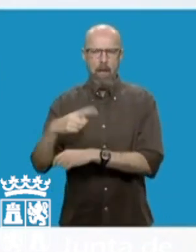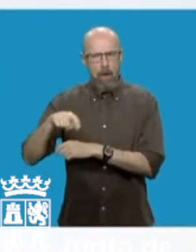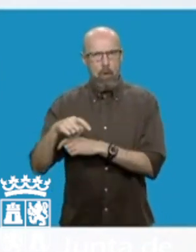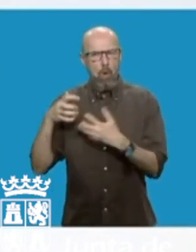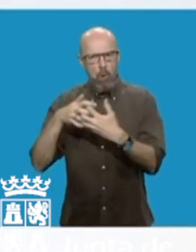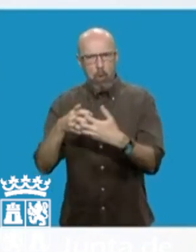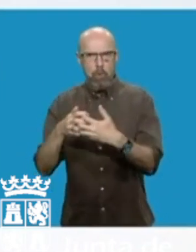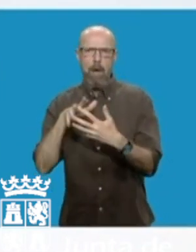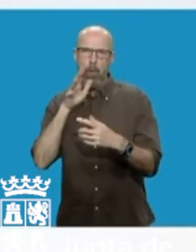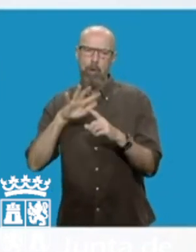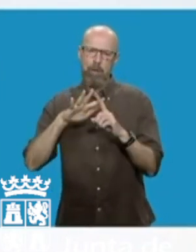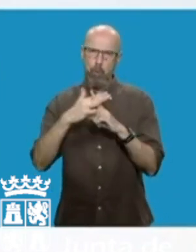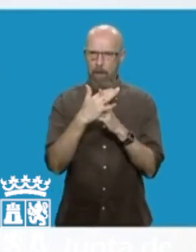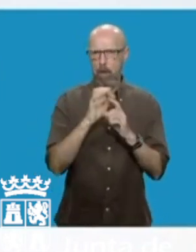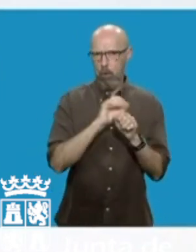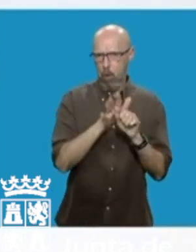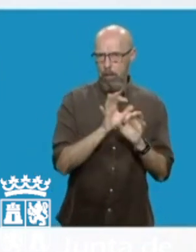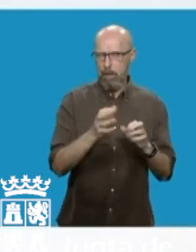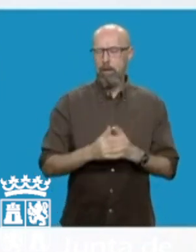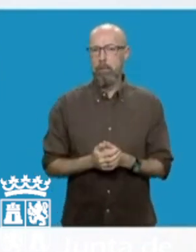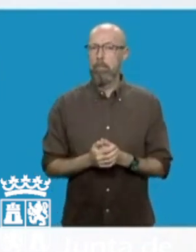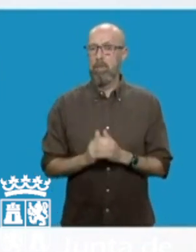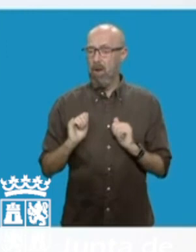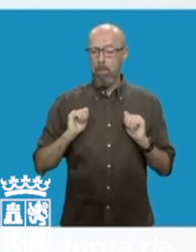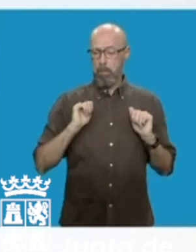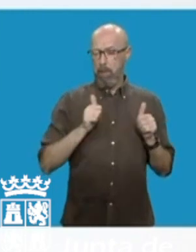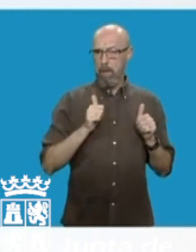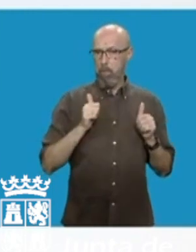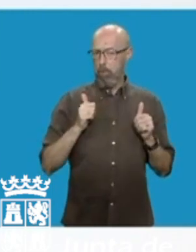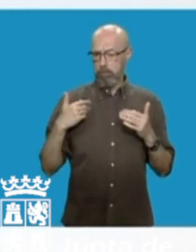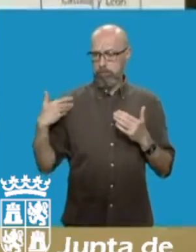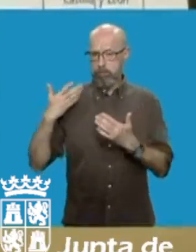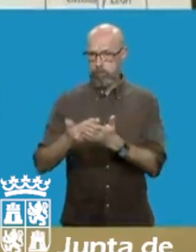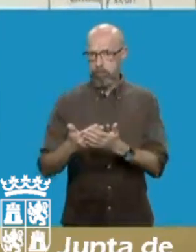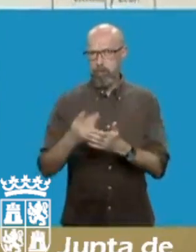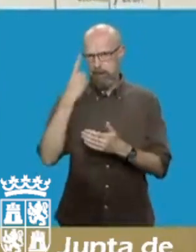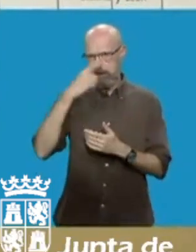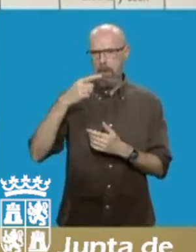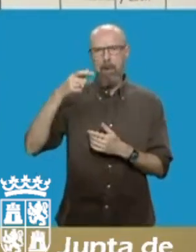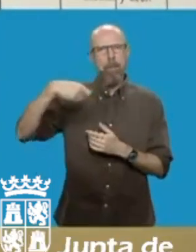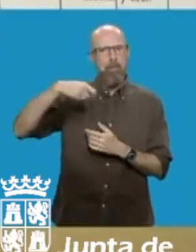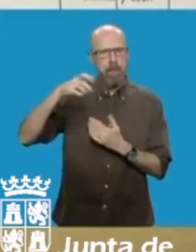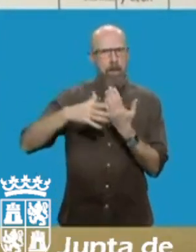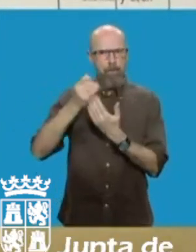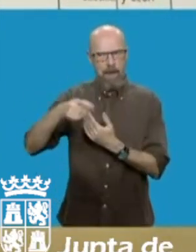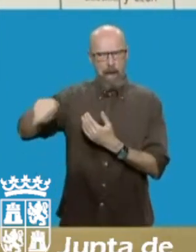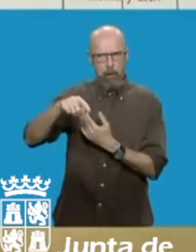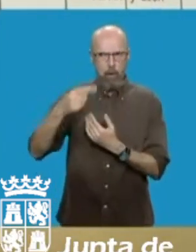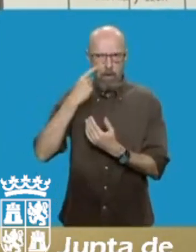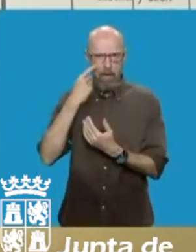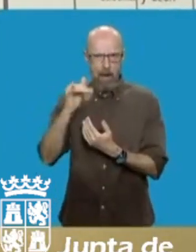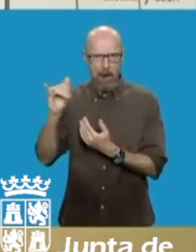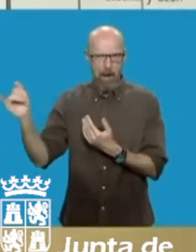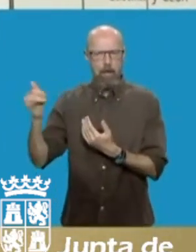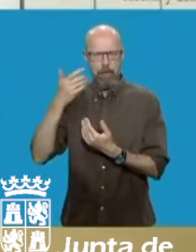COVID-19. Desde el primer momento, y aquí lo saben además los presidentes de federaciones a los que tengo enfrente de mí, a los que saludo también muy